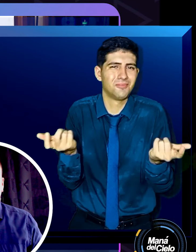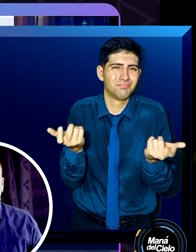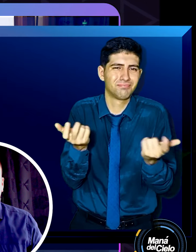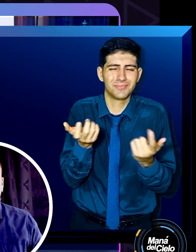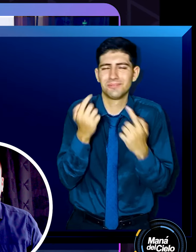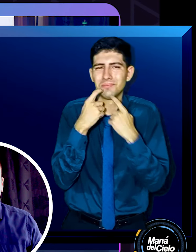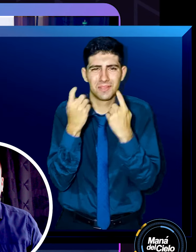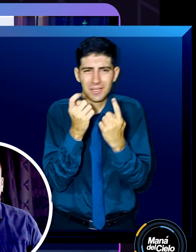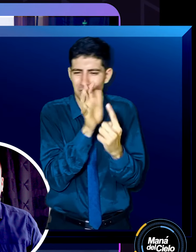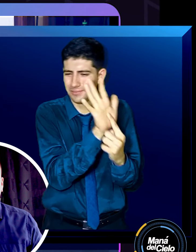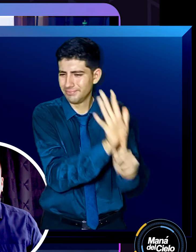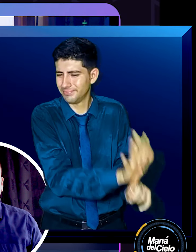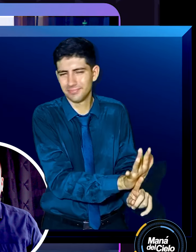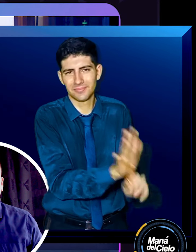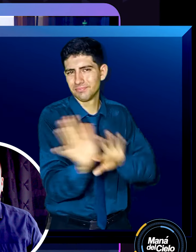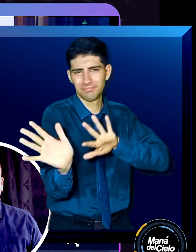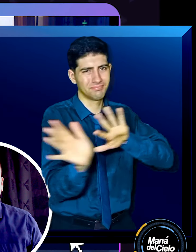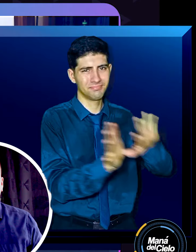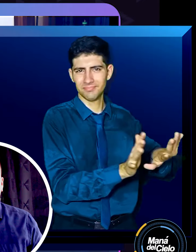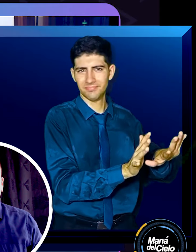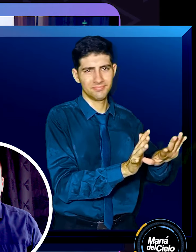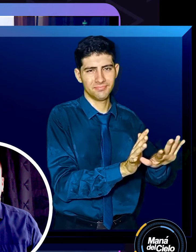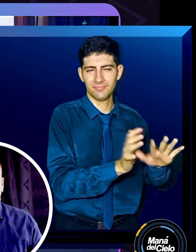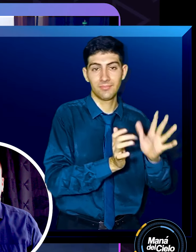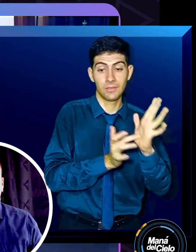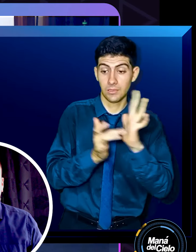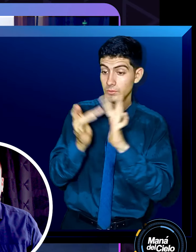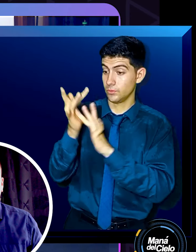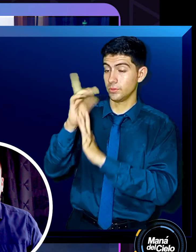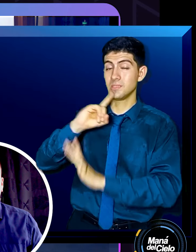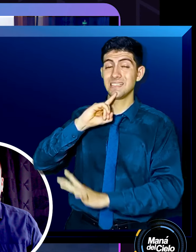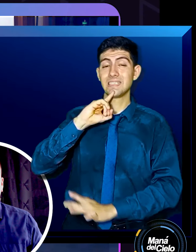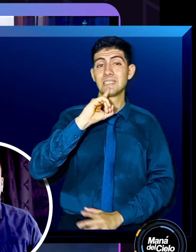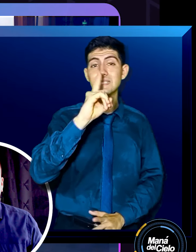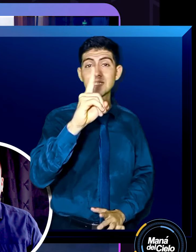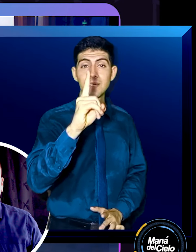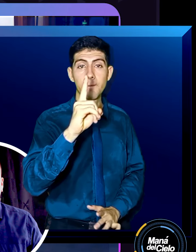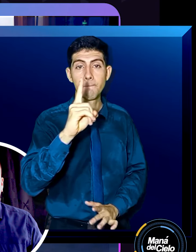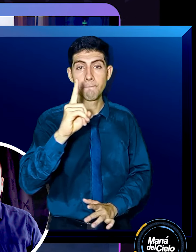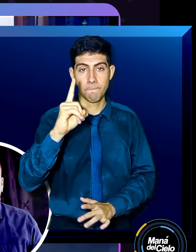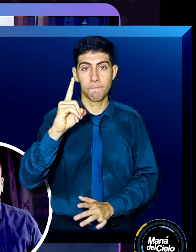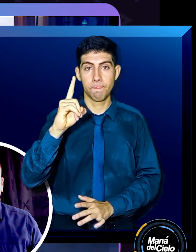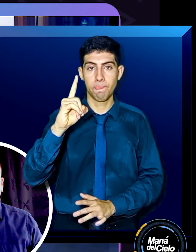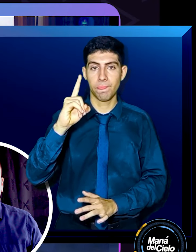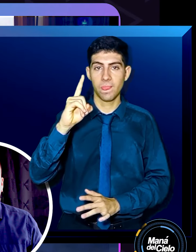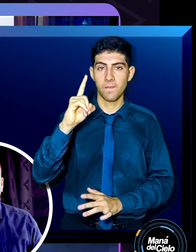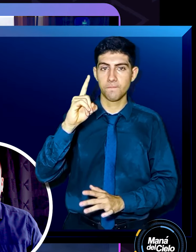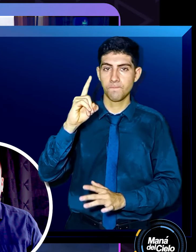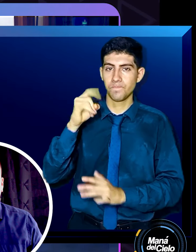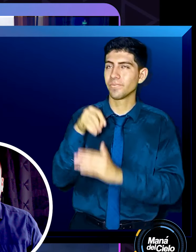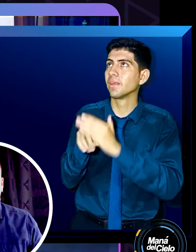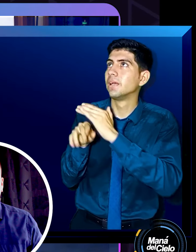haya hecho. ¿Cierto? Jesús dice, el que bebe de esta agua